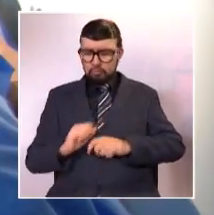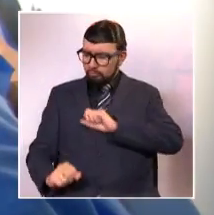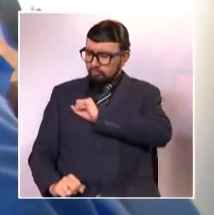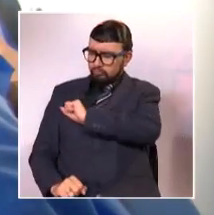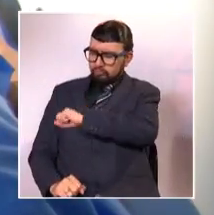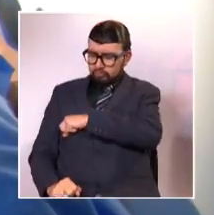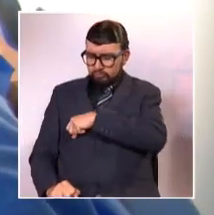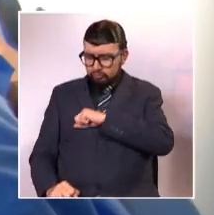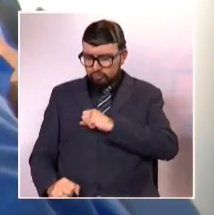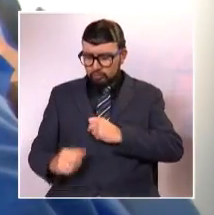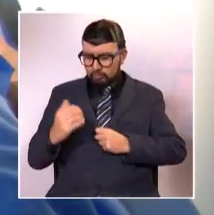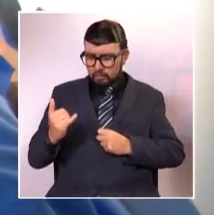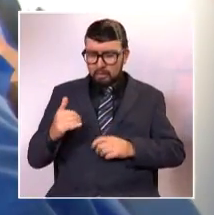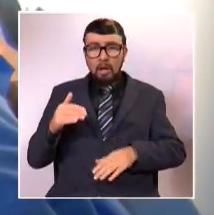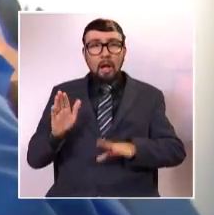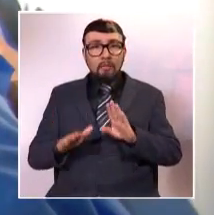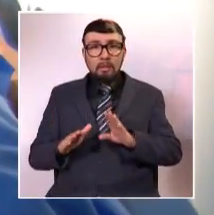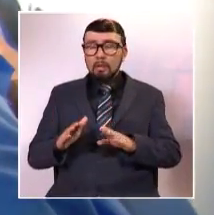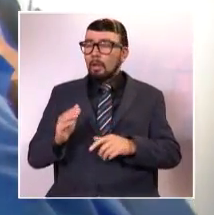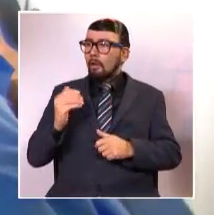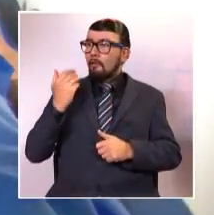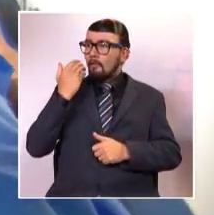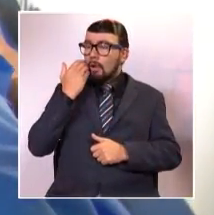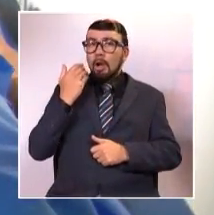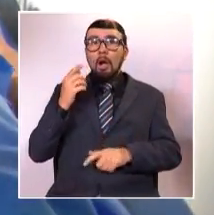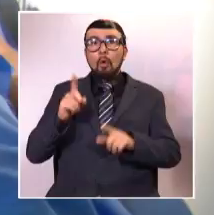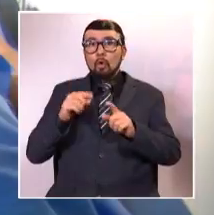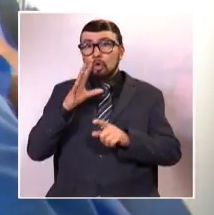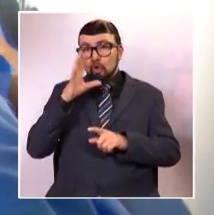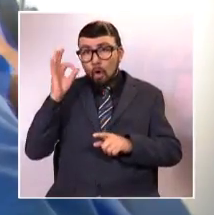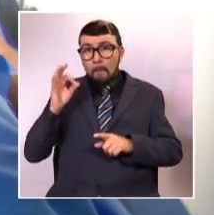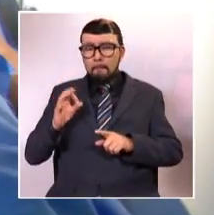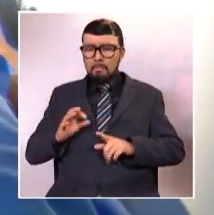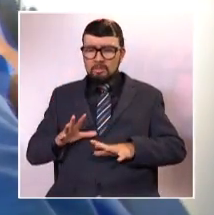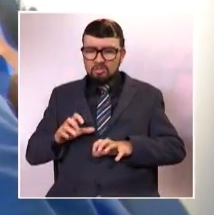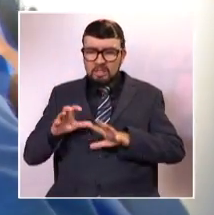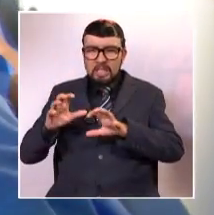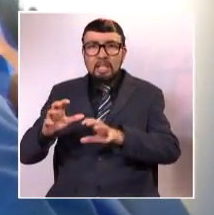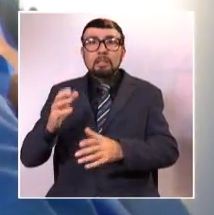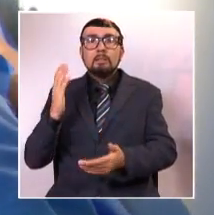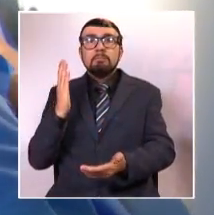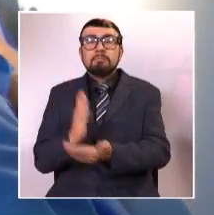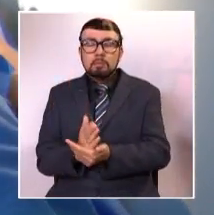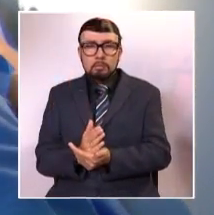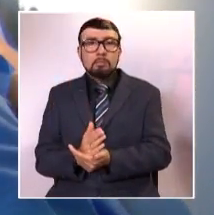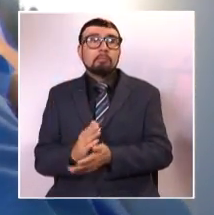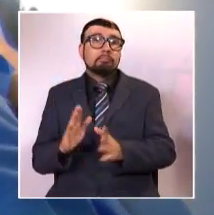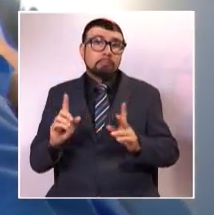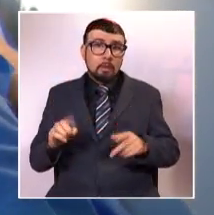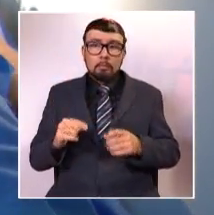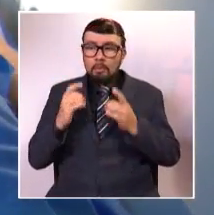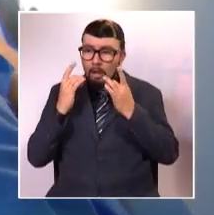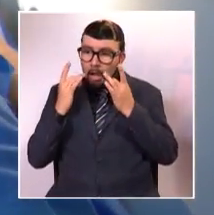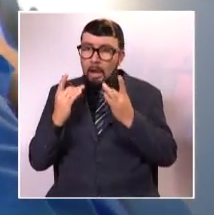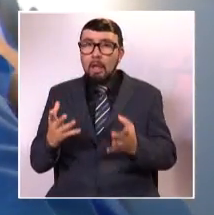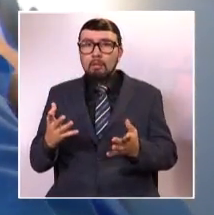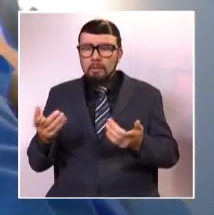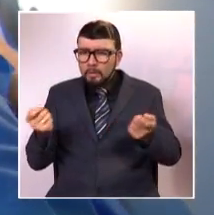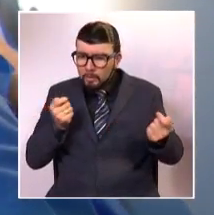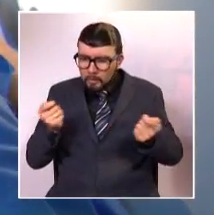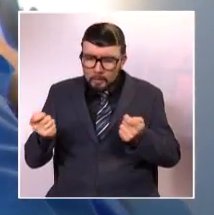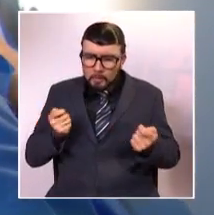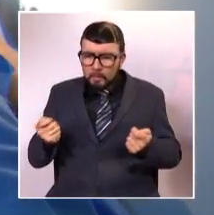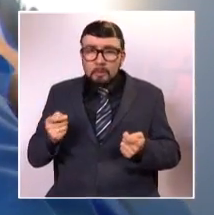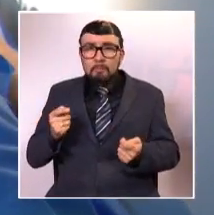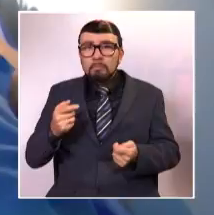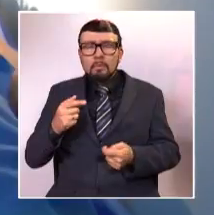encontrado ya casitos de cáncer en las mamas en los hombres. Es un cáncer también muy agresivo y que pues la verdad